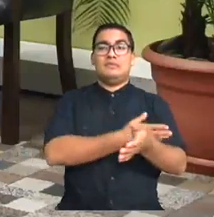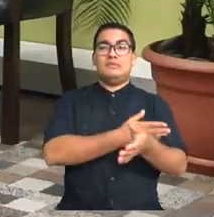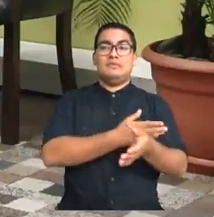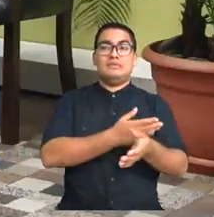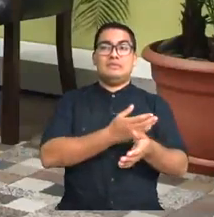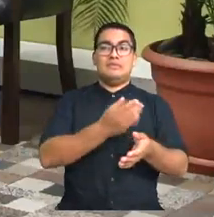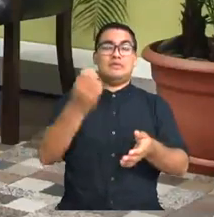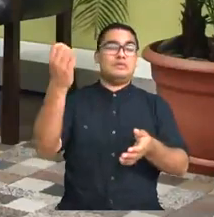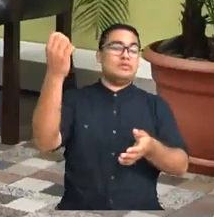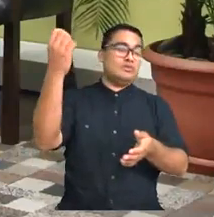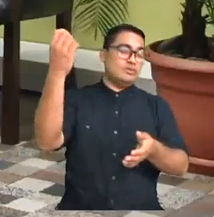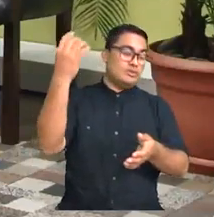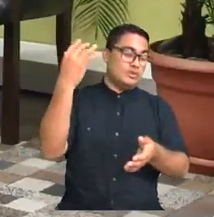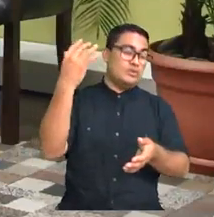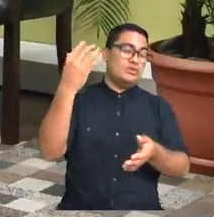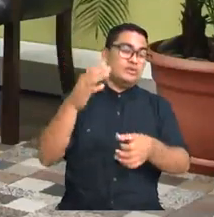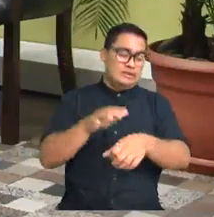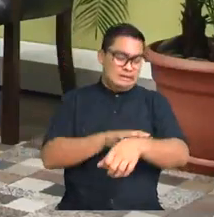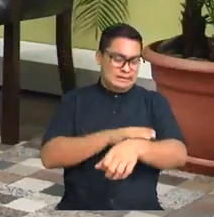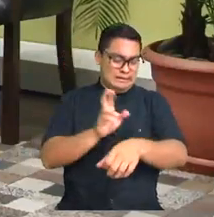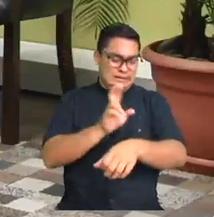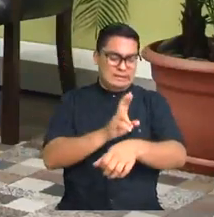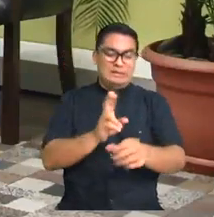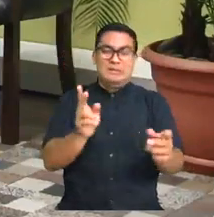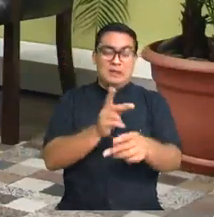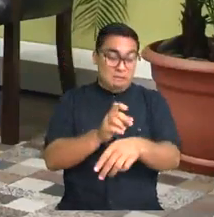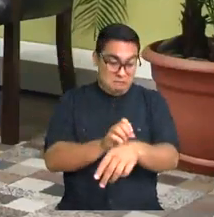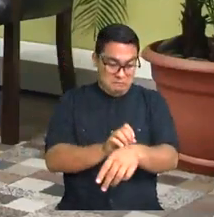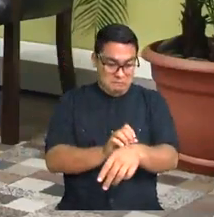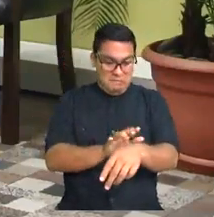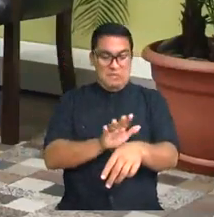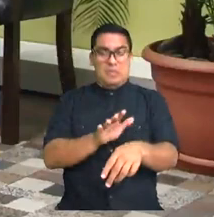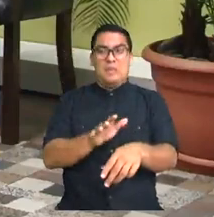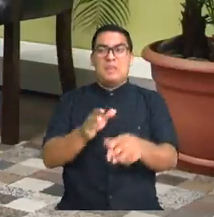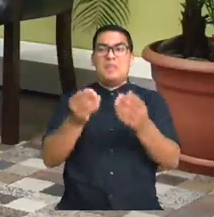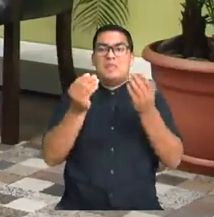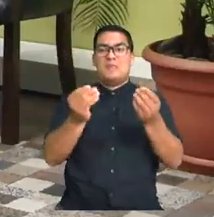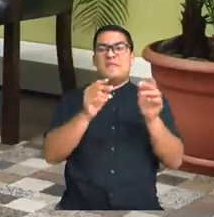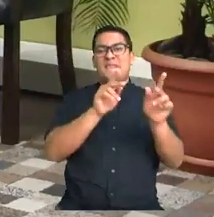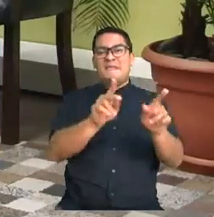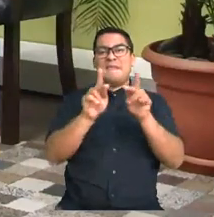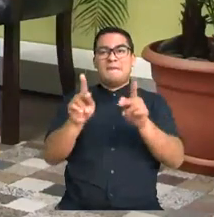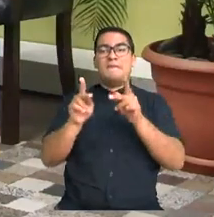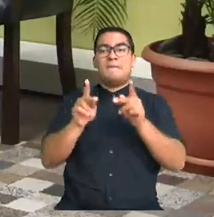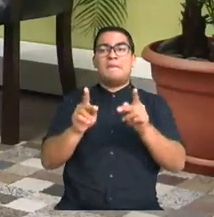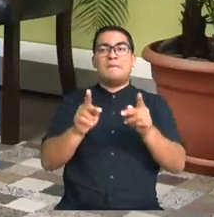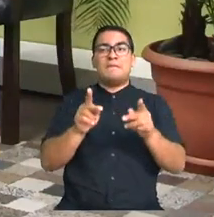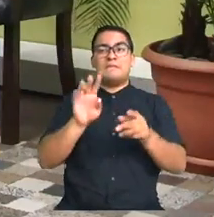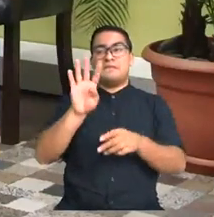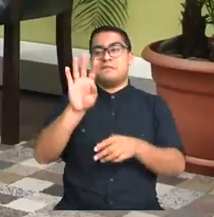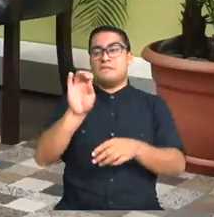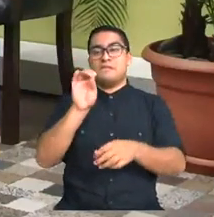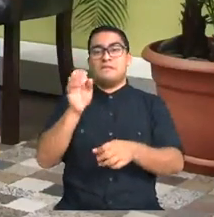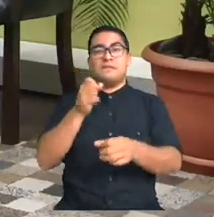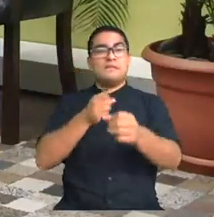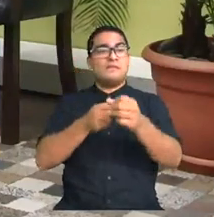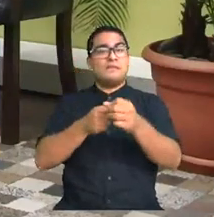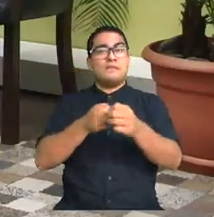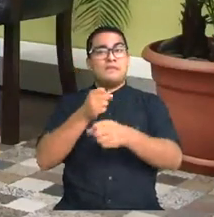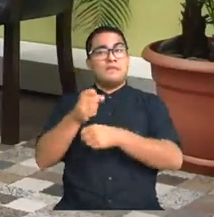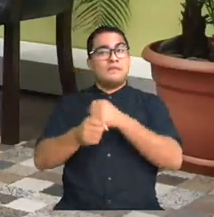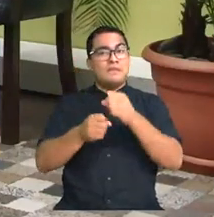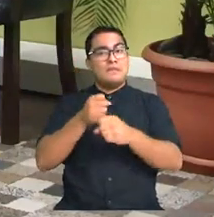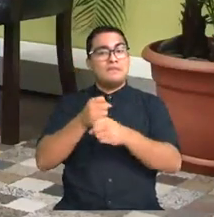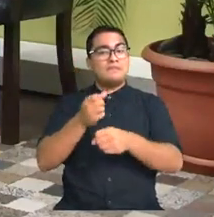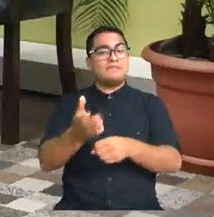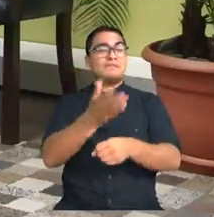una exposición al sol seguida, pero sí se ha visto que la mayoría de los pacientes que tienen antes de los 40 años cáncer de piel